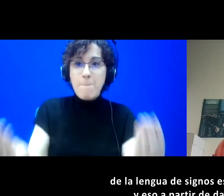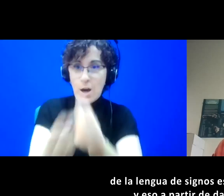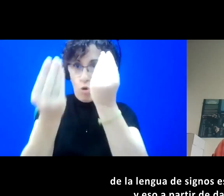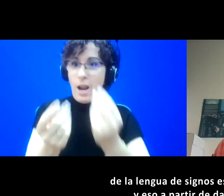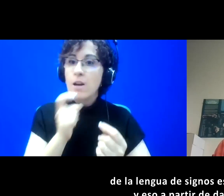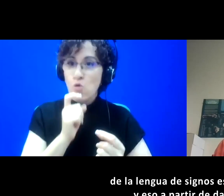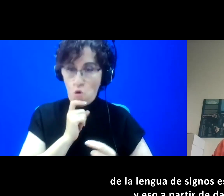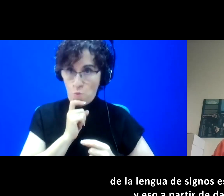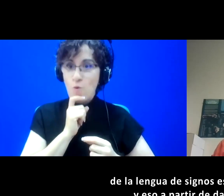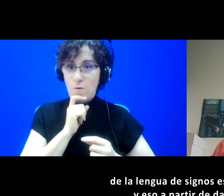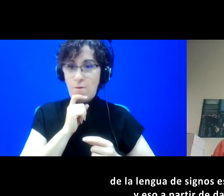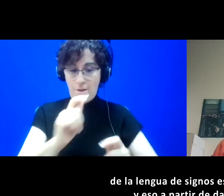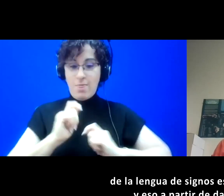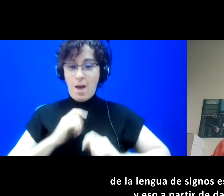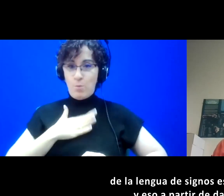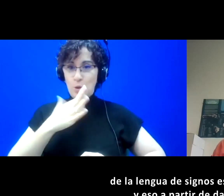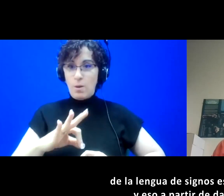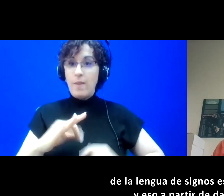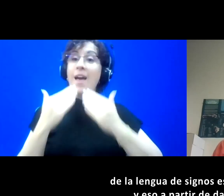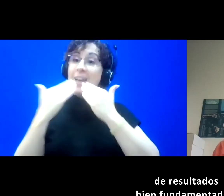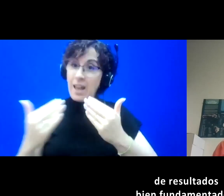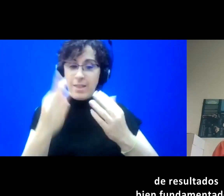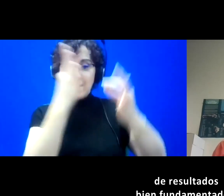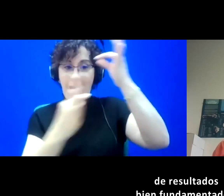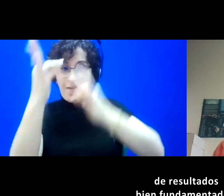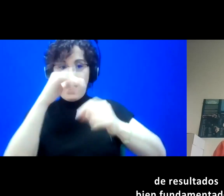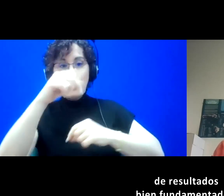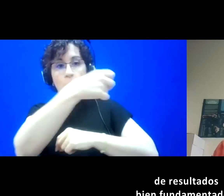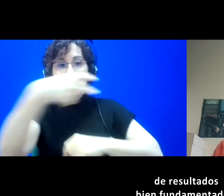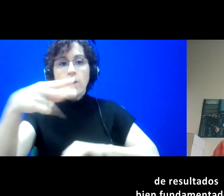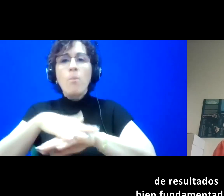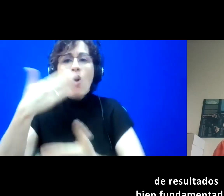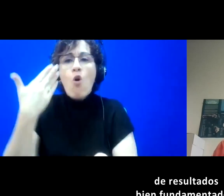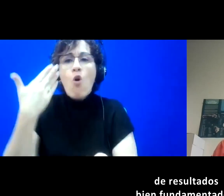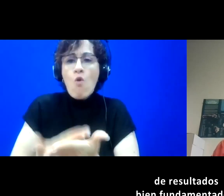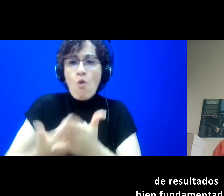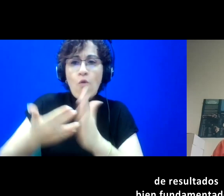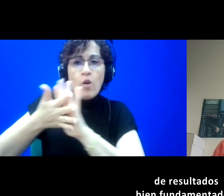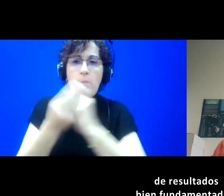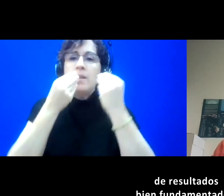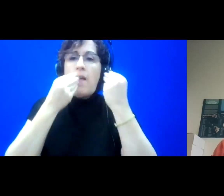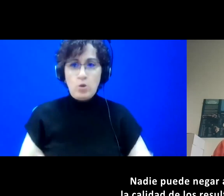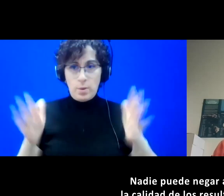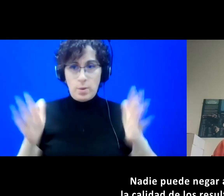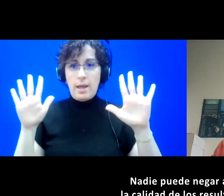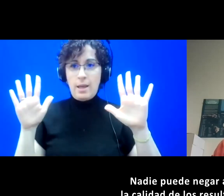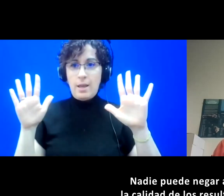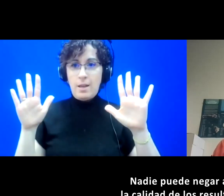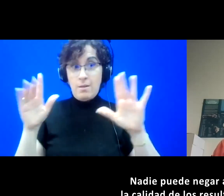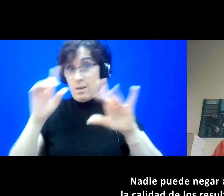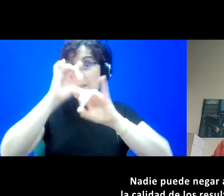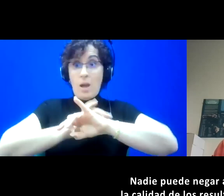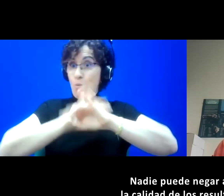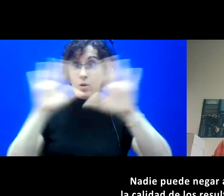partir de datos, de resultados bien fundamentados. Nadie puede negar aquí